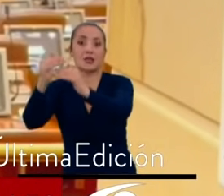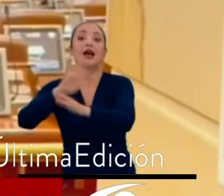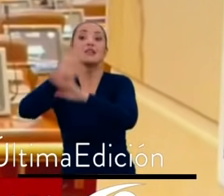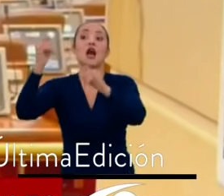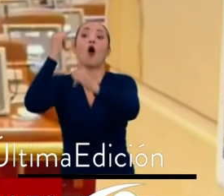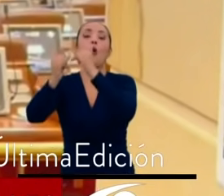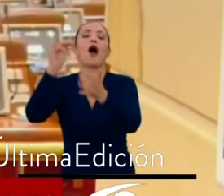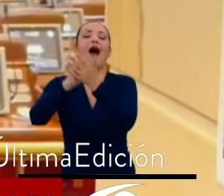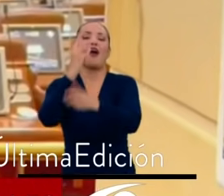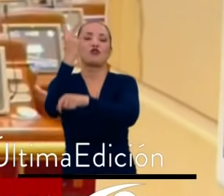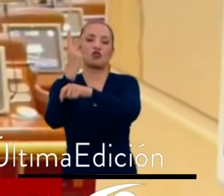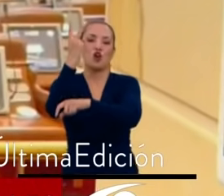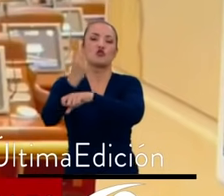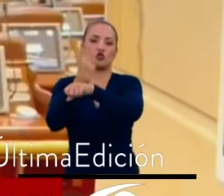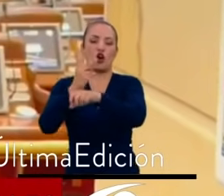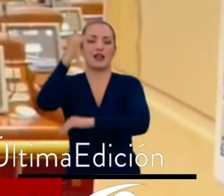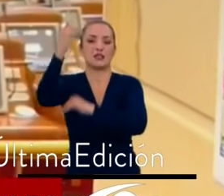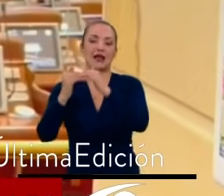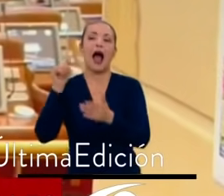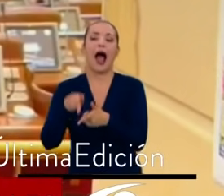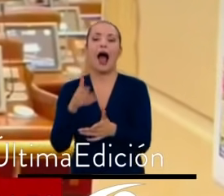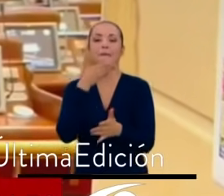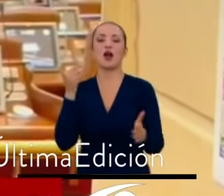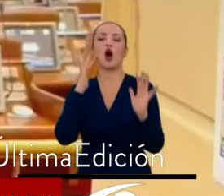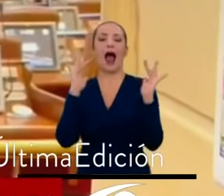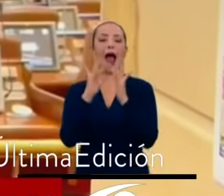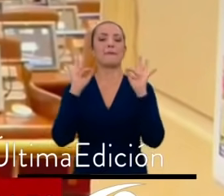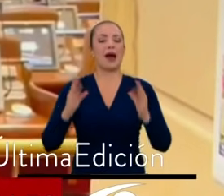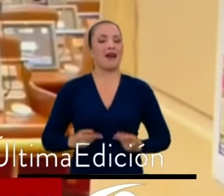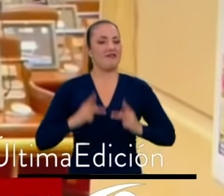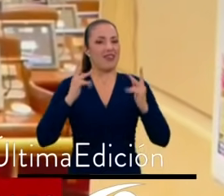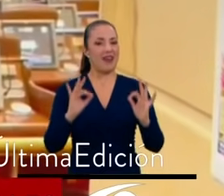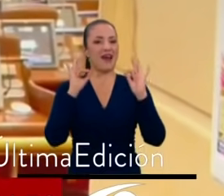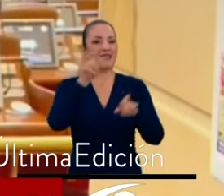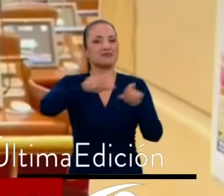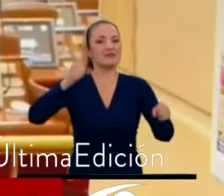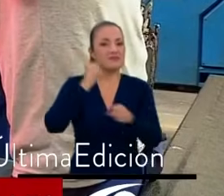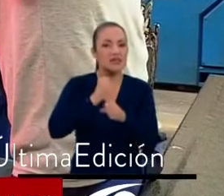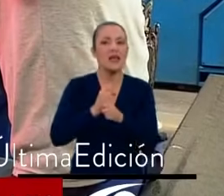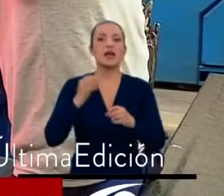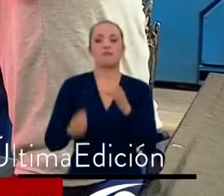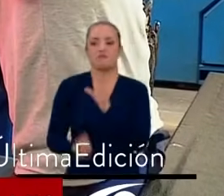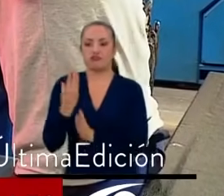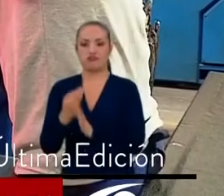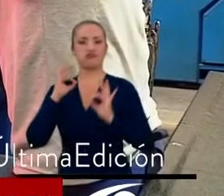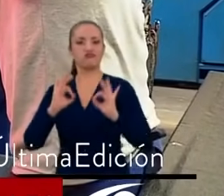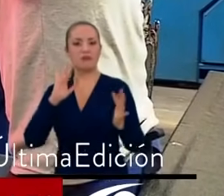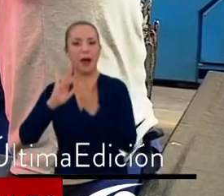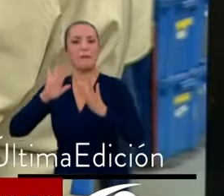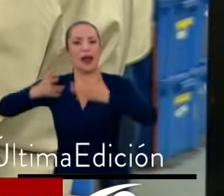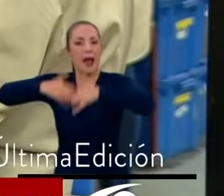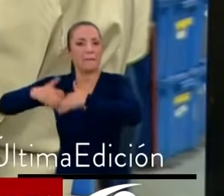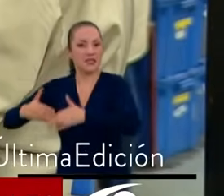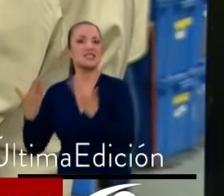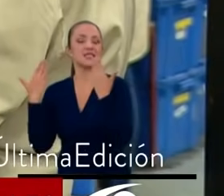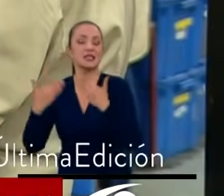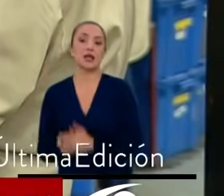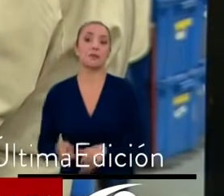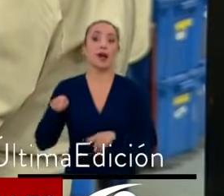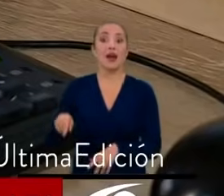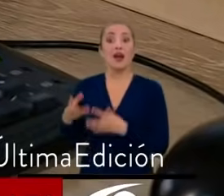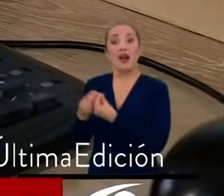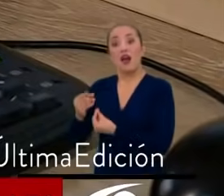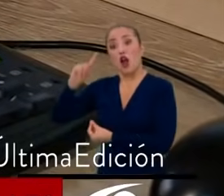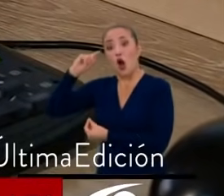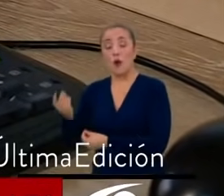mejor calidad de vida para los trabajadores y mayor productividad para los empresarios. El proyecto no contó con el apoyo ni del gobierno